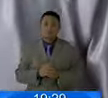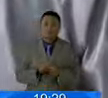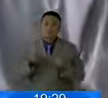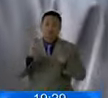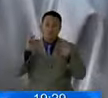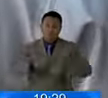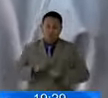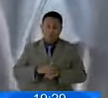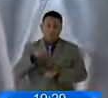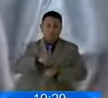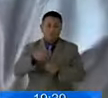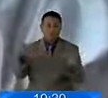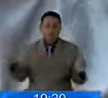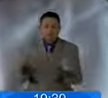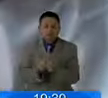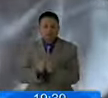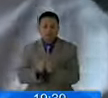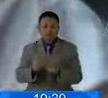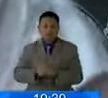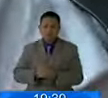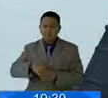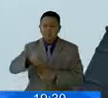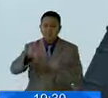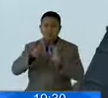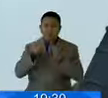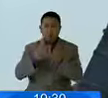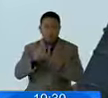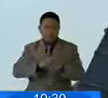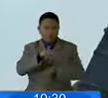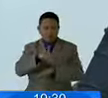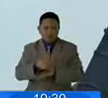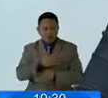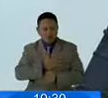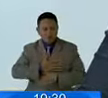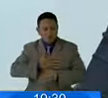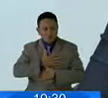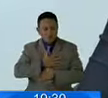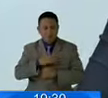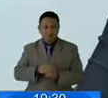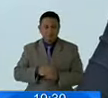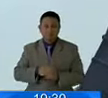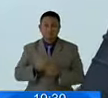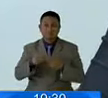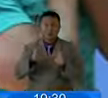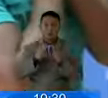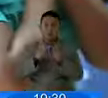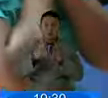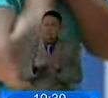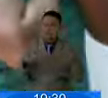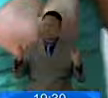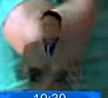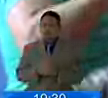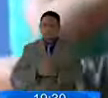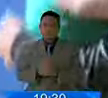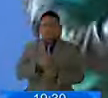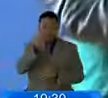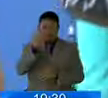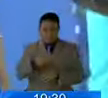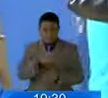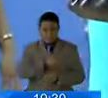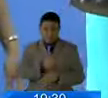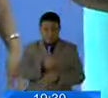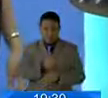el tiempo perdido. Hay más familia que conocer, nietos que disfrutar. Bueno, la parentela creció, el rencor y el odio no tuvo